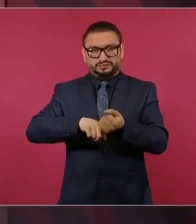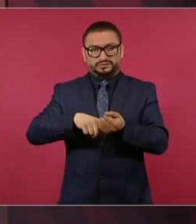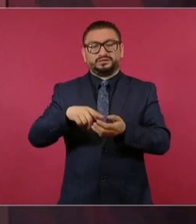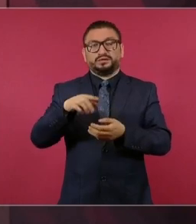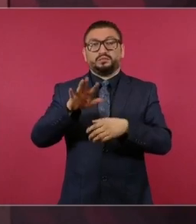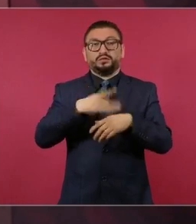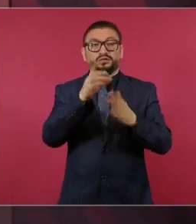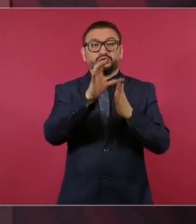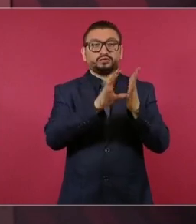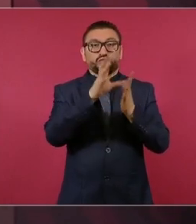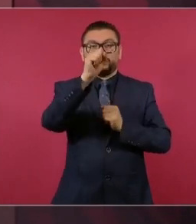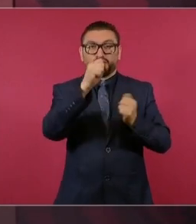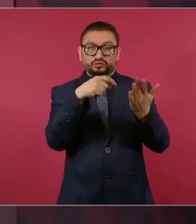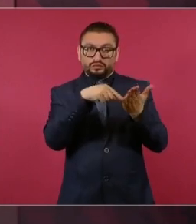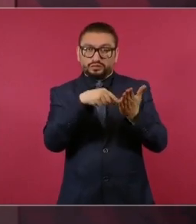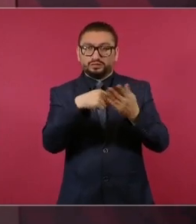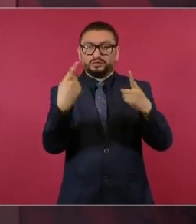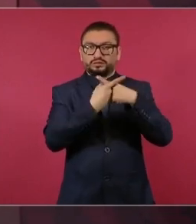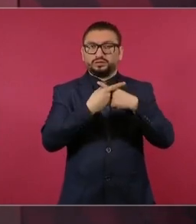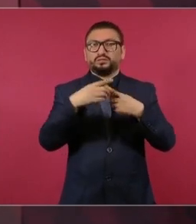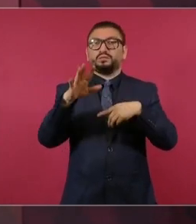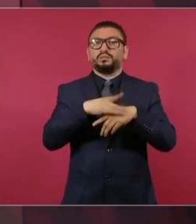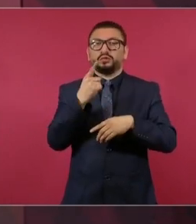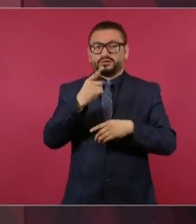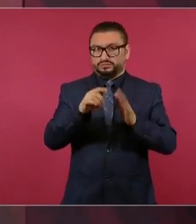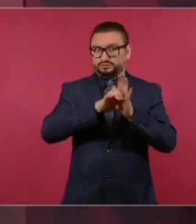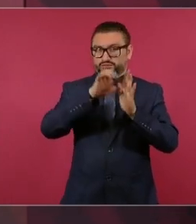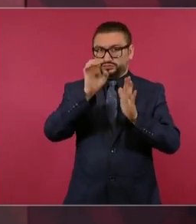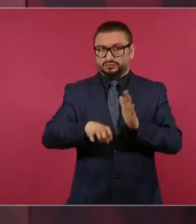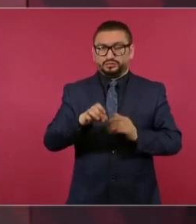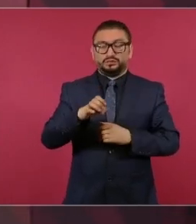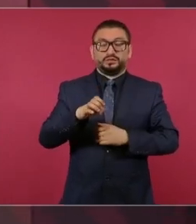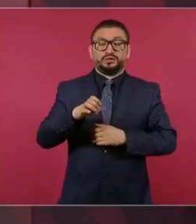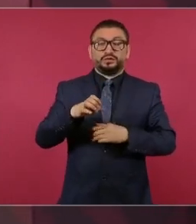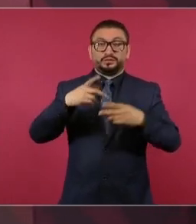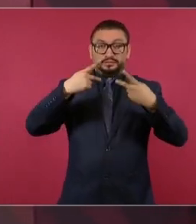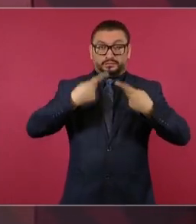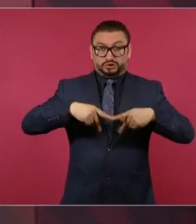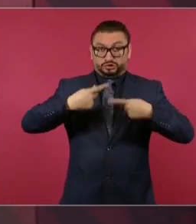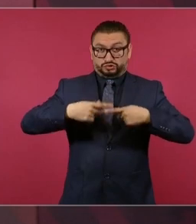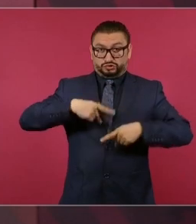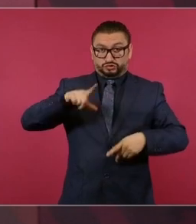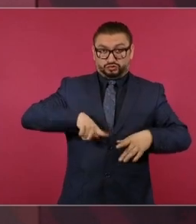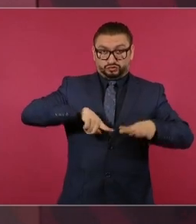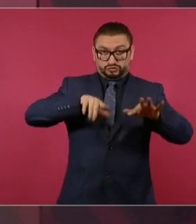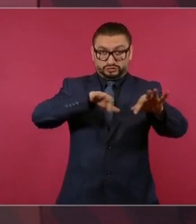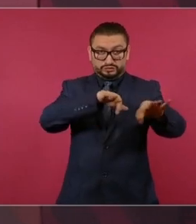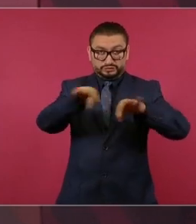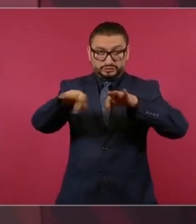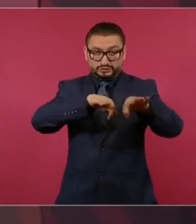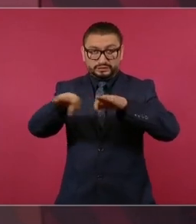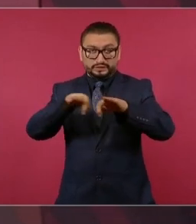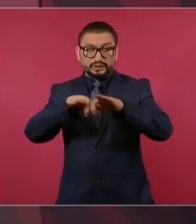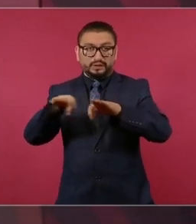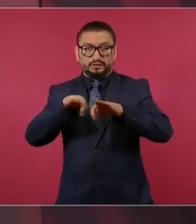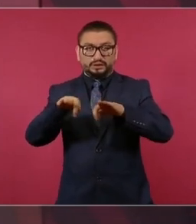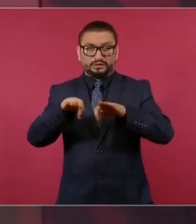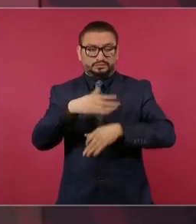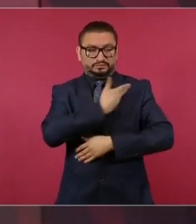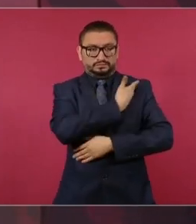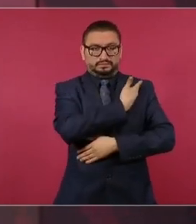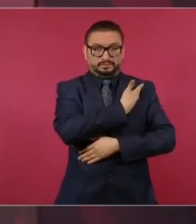Violan la Constitución porque se establece de que nadie puede ganar más que lo que gana el